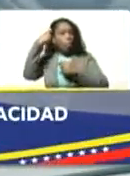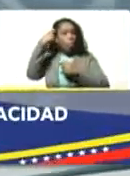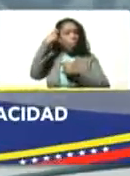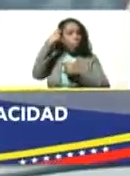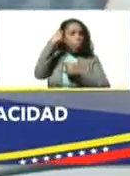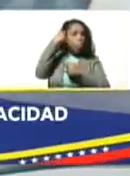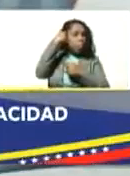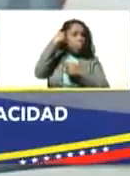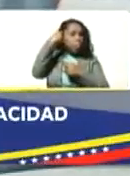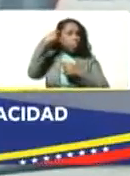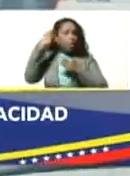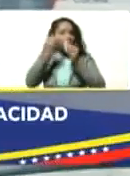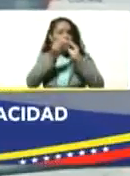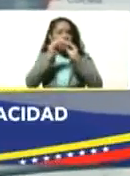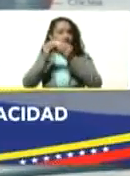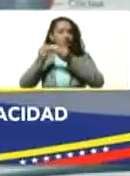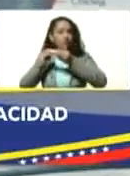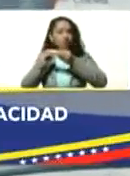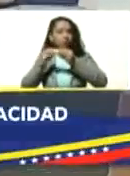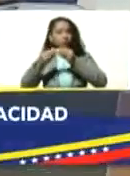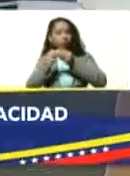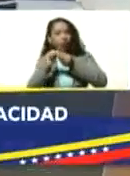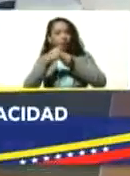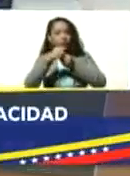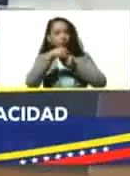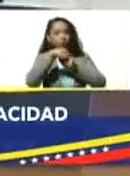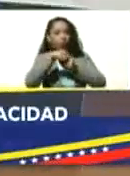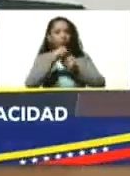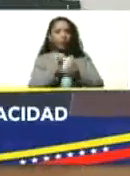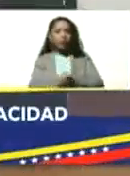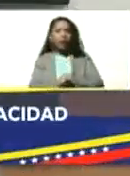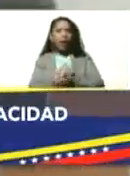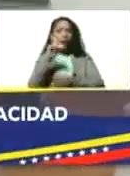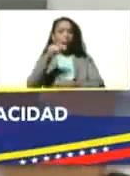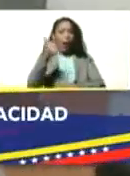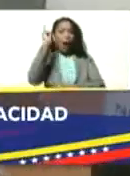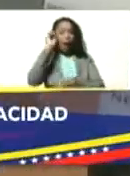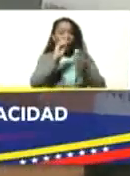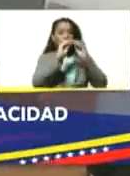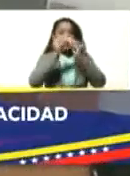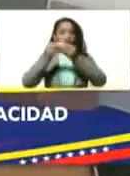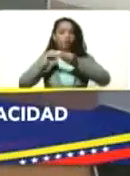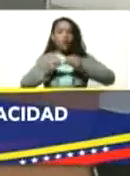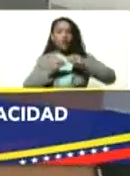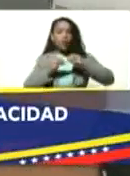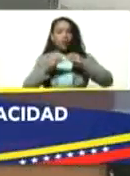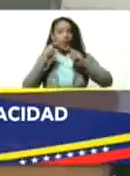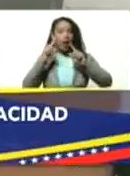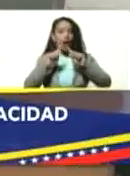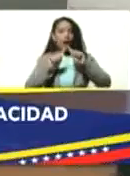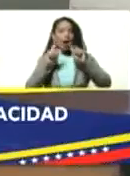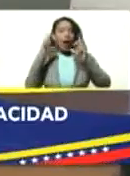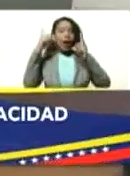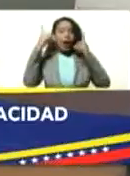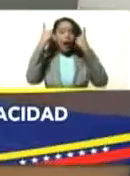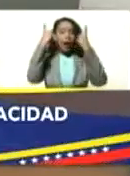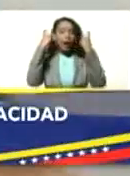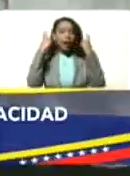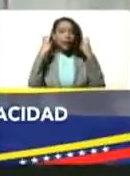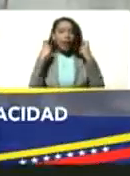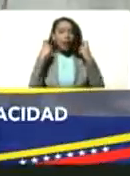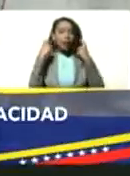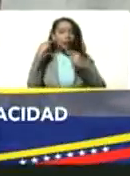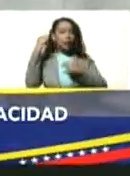y elaboración de moldes definitivos. También tenemos la realización de las audiometrías aquí en este